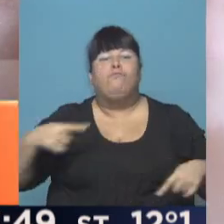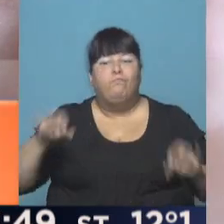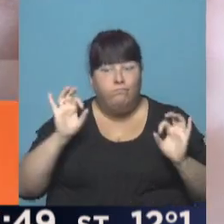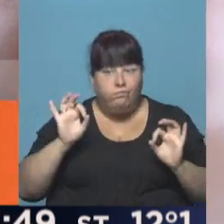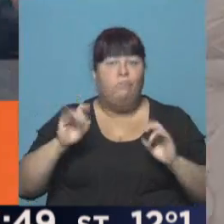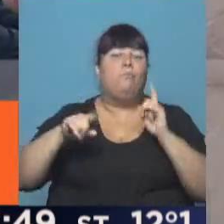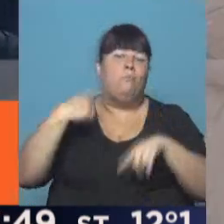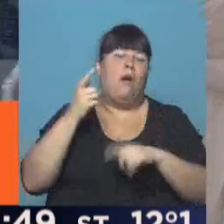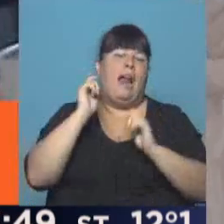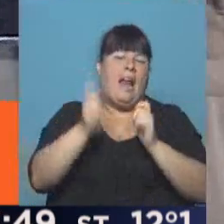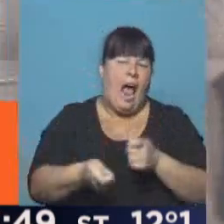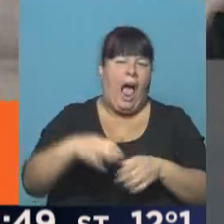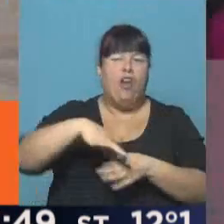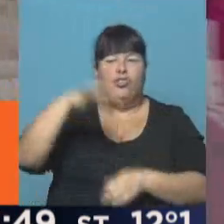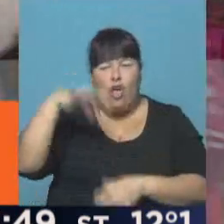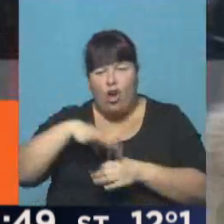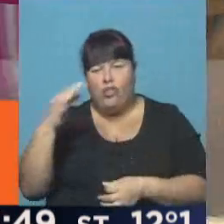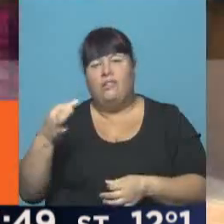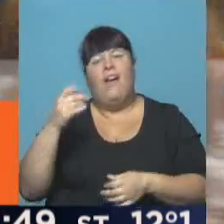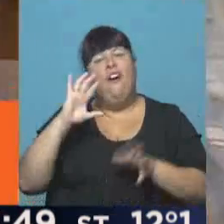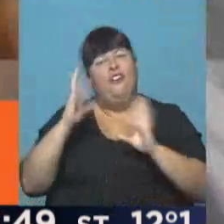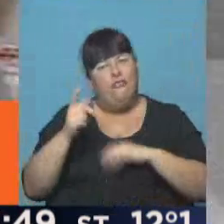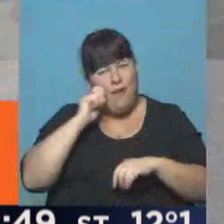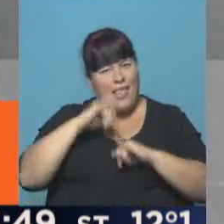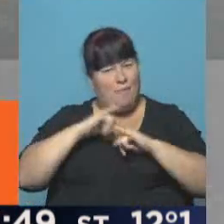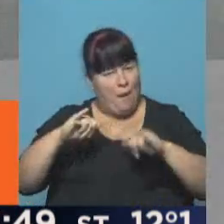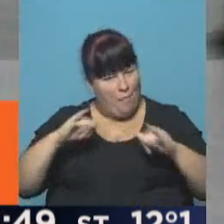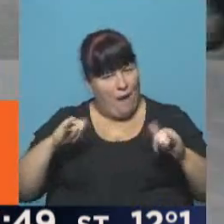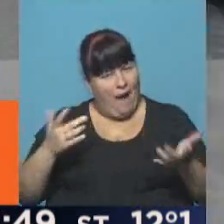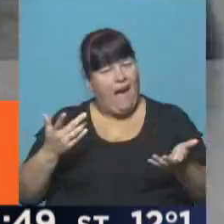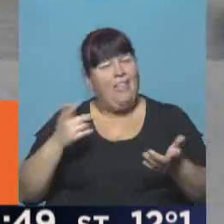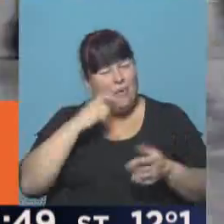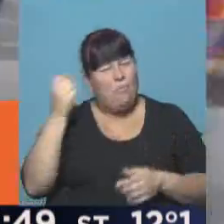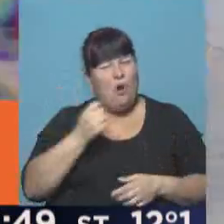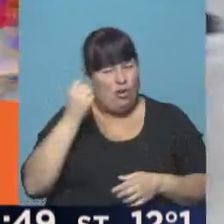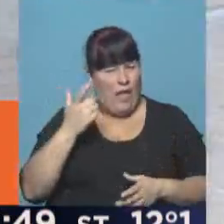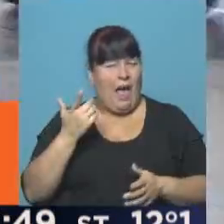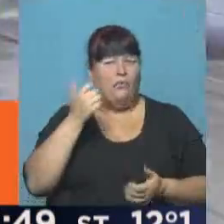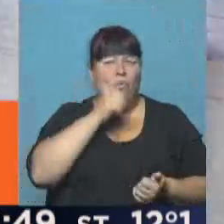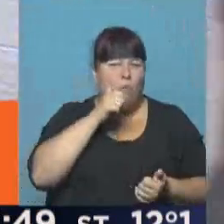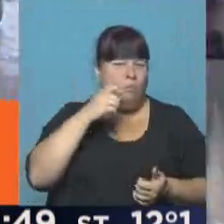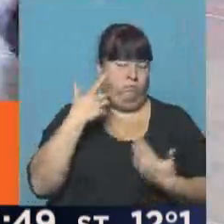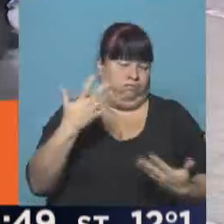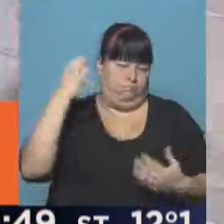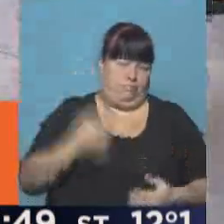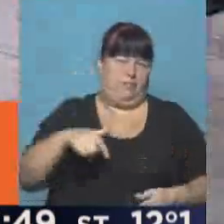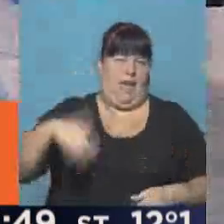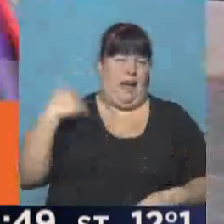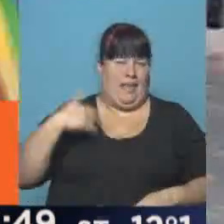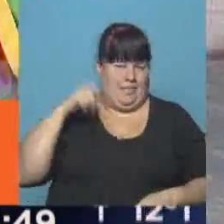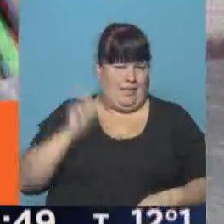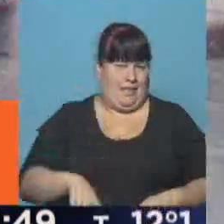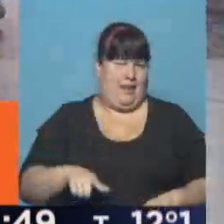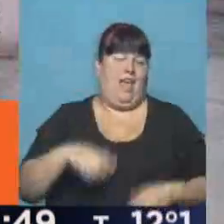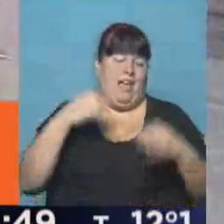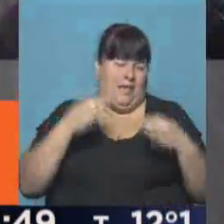productos. Hay obsequios, sorteos, y es una manera de promocionar algo que es muy importante, una golosina muy argentina, que